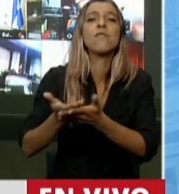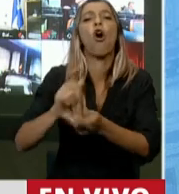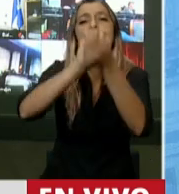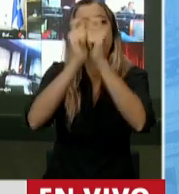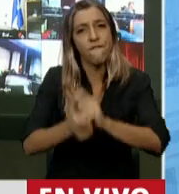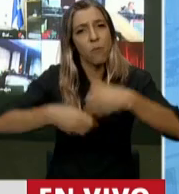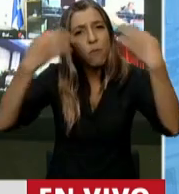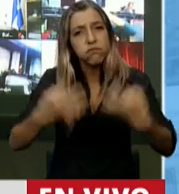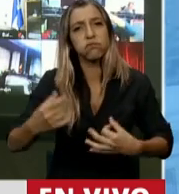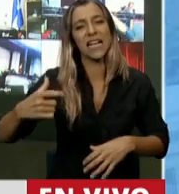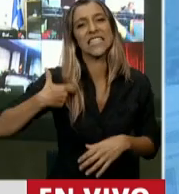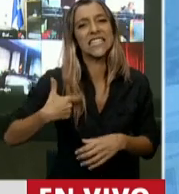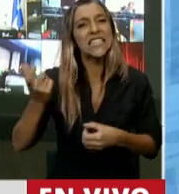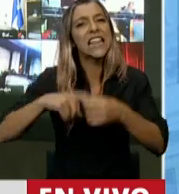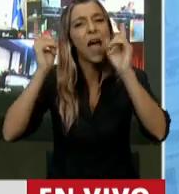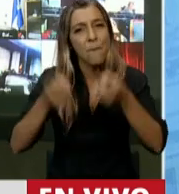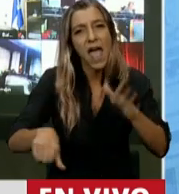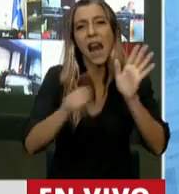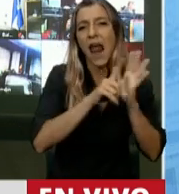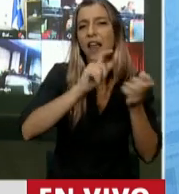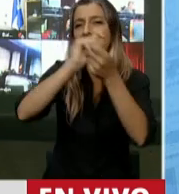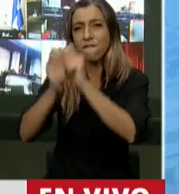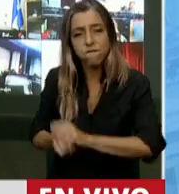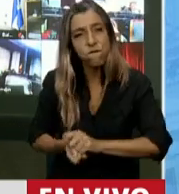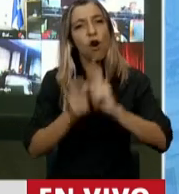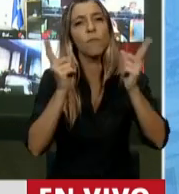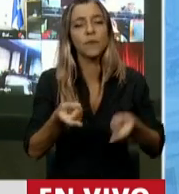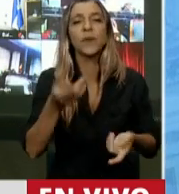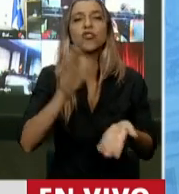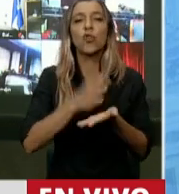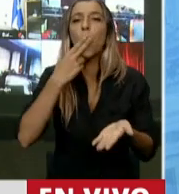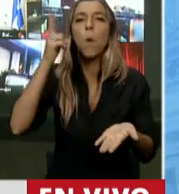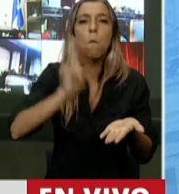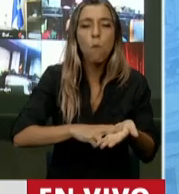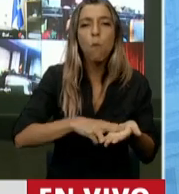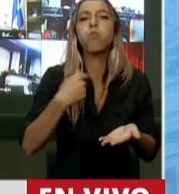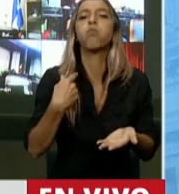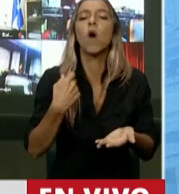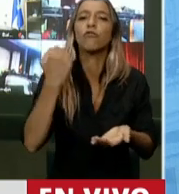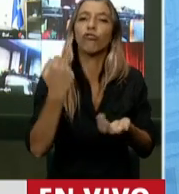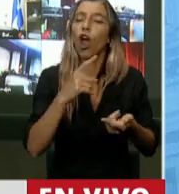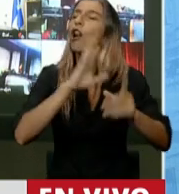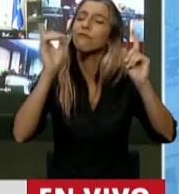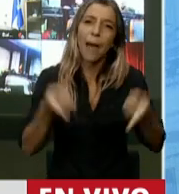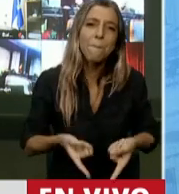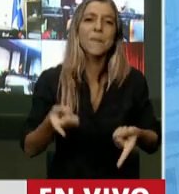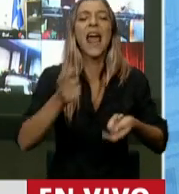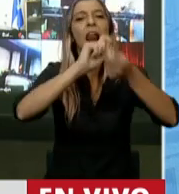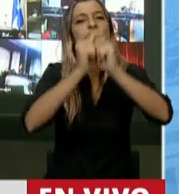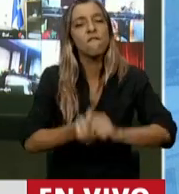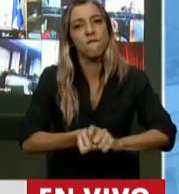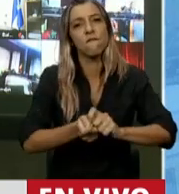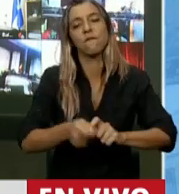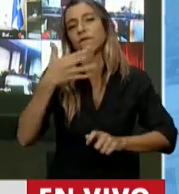sindical. Necesitamos gravar la renta financiera. Señor presidente, no es la